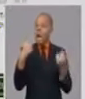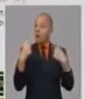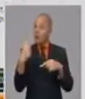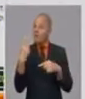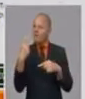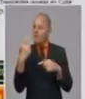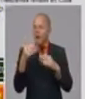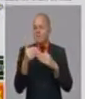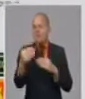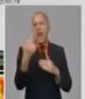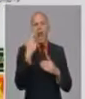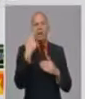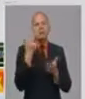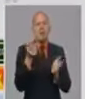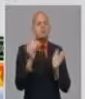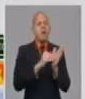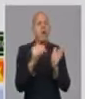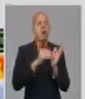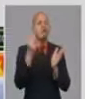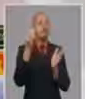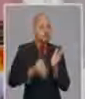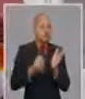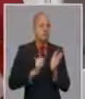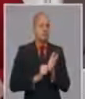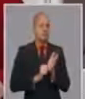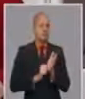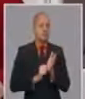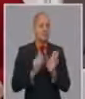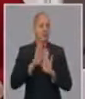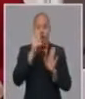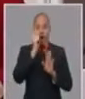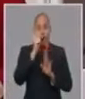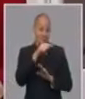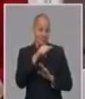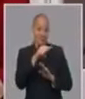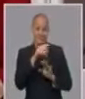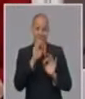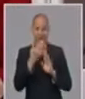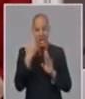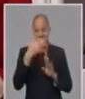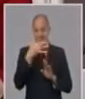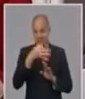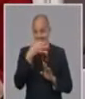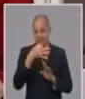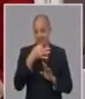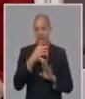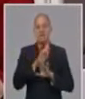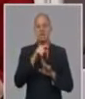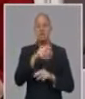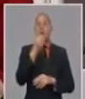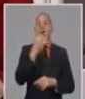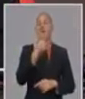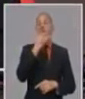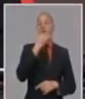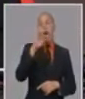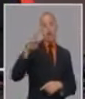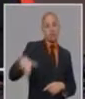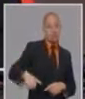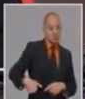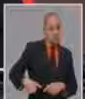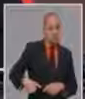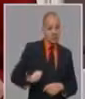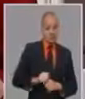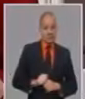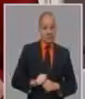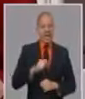por ejemplo, lo que comentó el doctor Daniel de investigaciones renales, del daño renal, hay que traerlo acá. Raúl Herrera y su equipo. Raúl Herrera y su equipo